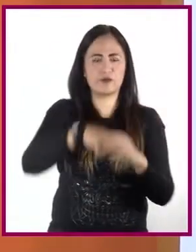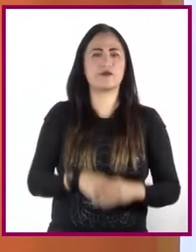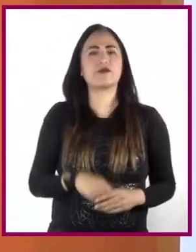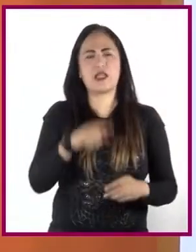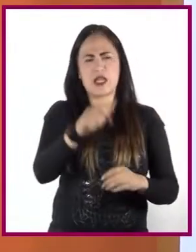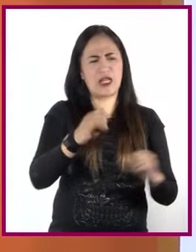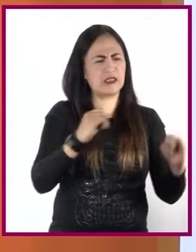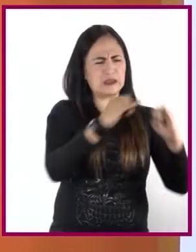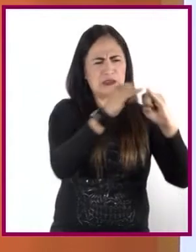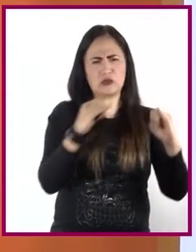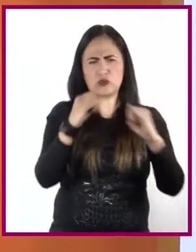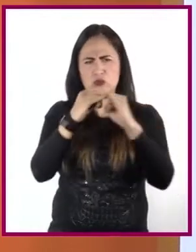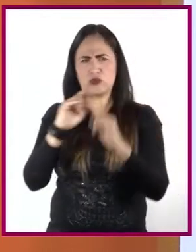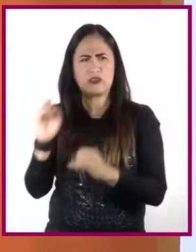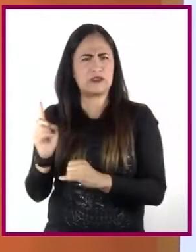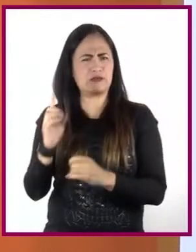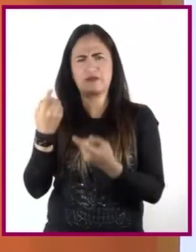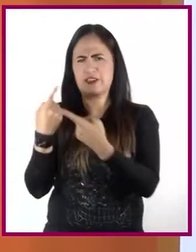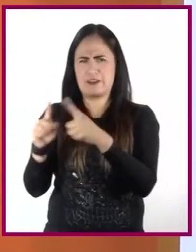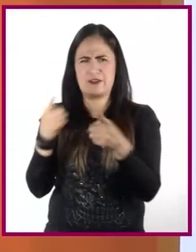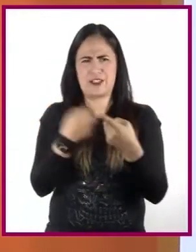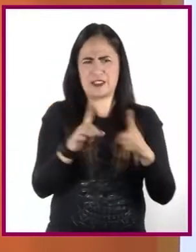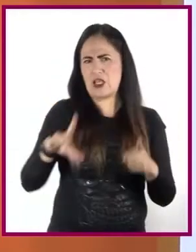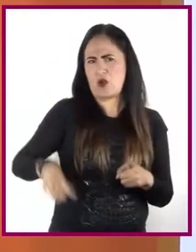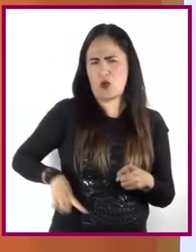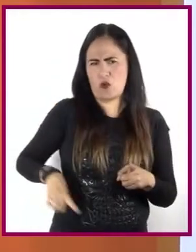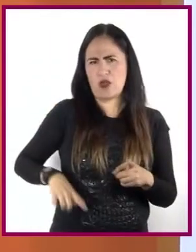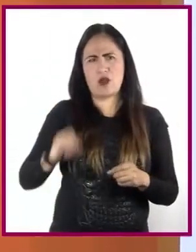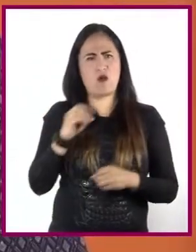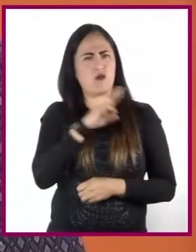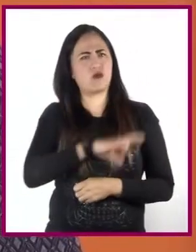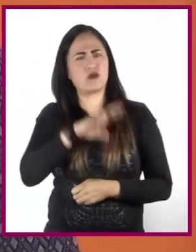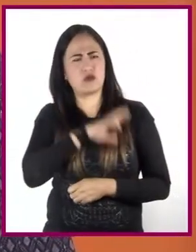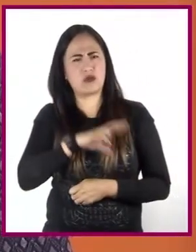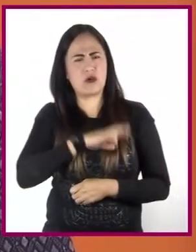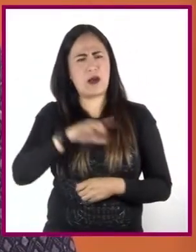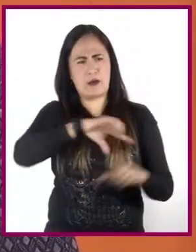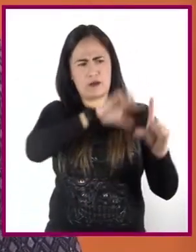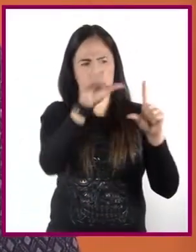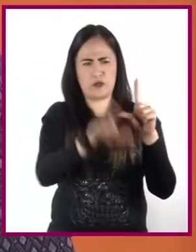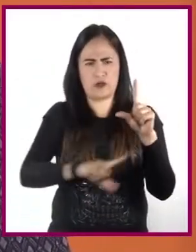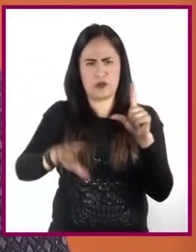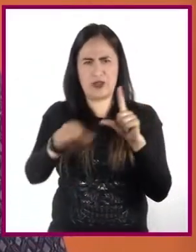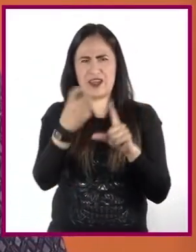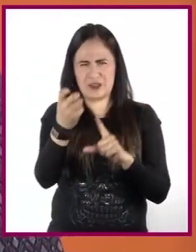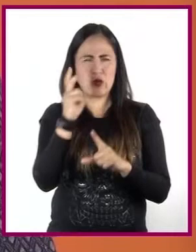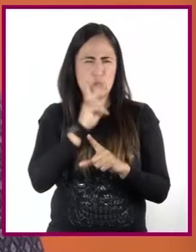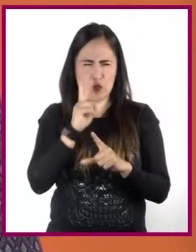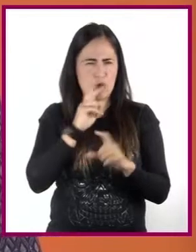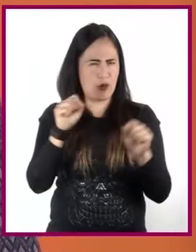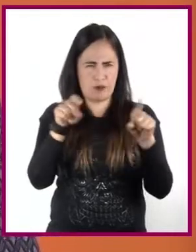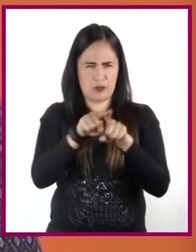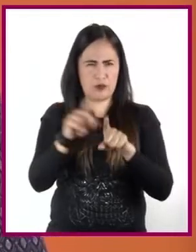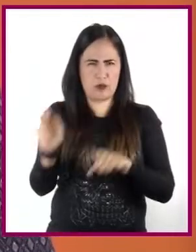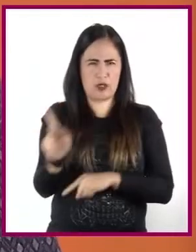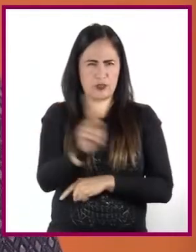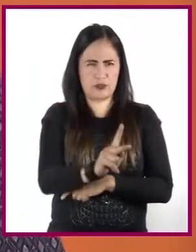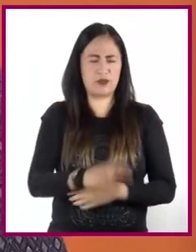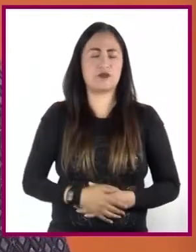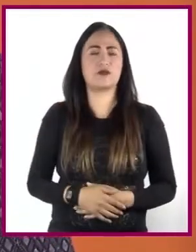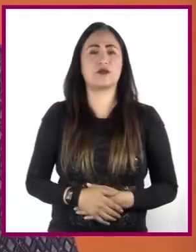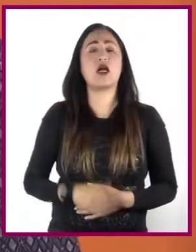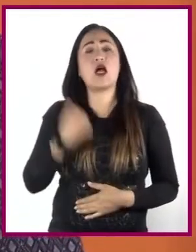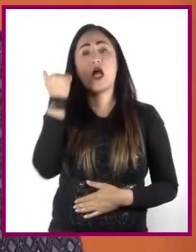diferentes instituciones oficiales y particulares de todo el país. Las alumnas y los alumnos deben tener